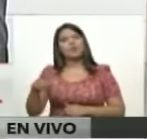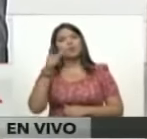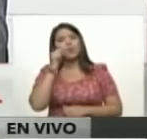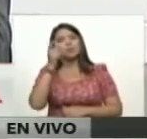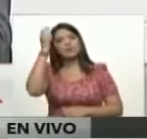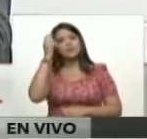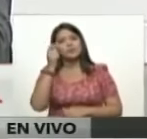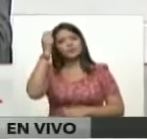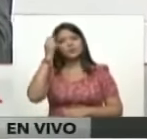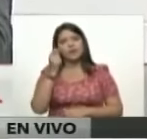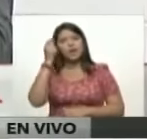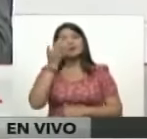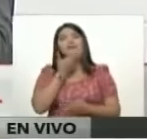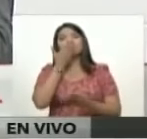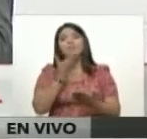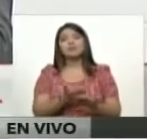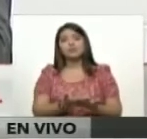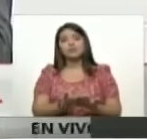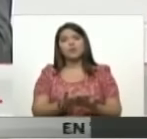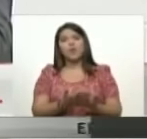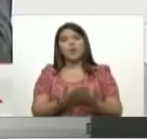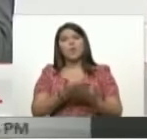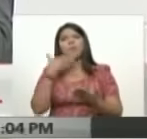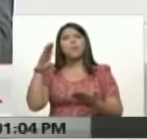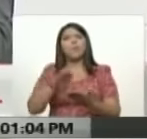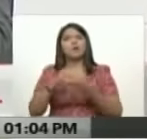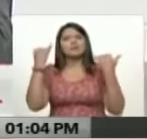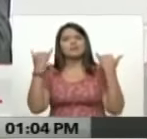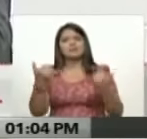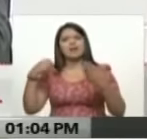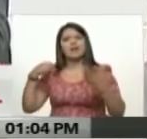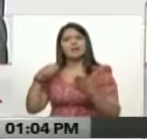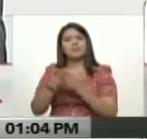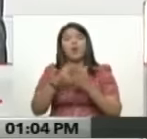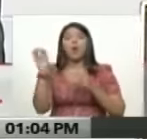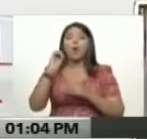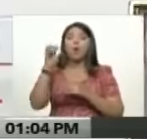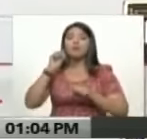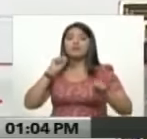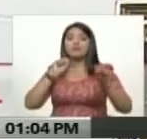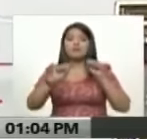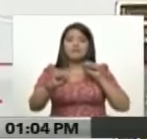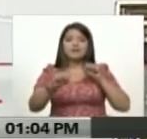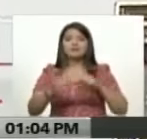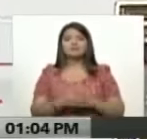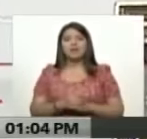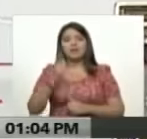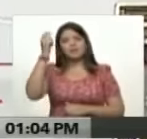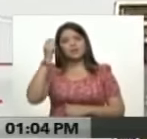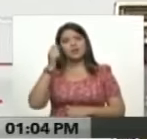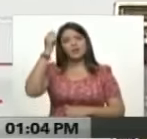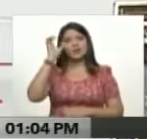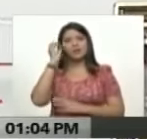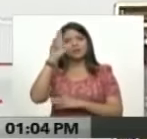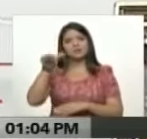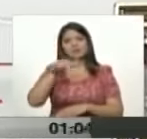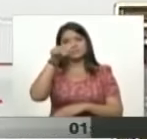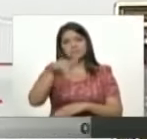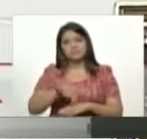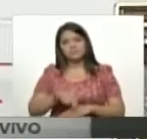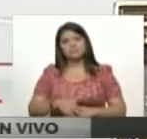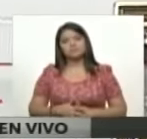adeco que pidiendo muerte a los golpistas o a la defensa sin razón del Parlamento también.